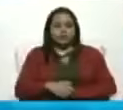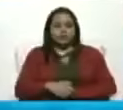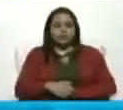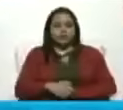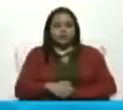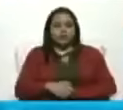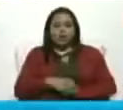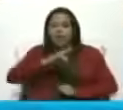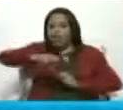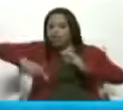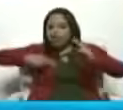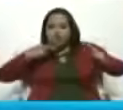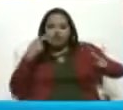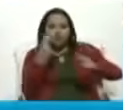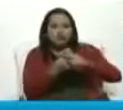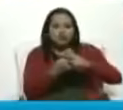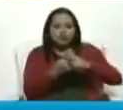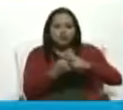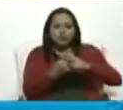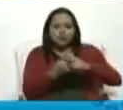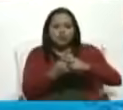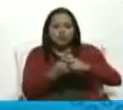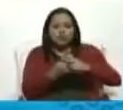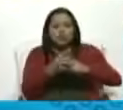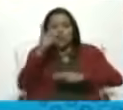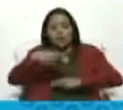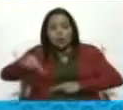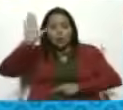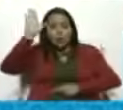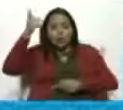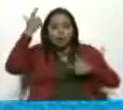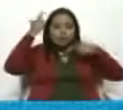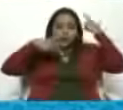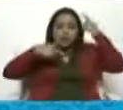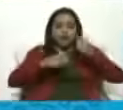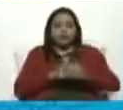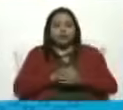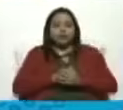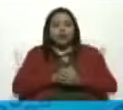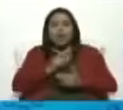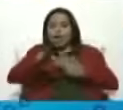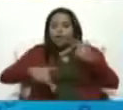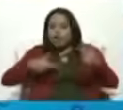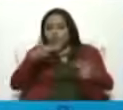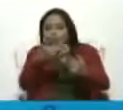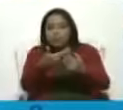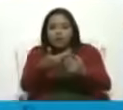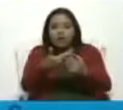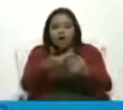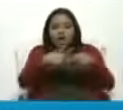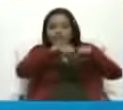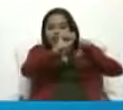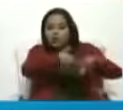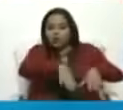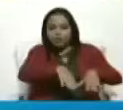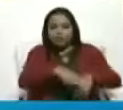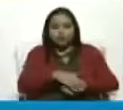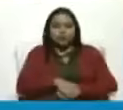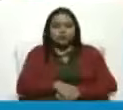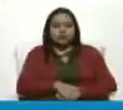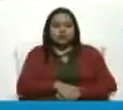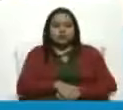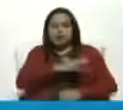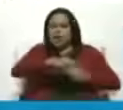que jamás, por Chávez, que jamás los abandonaré,